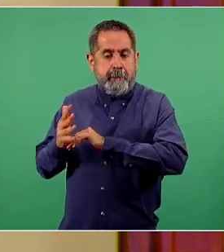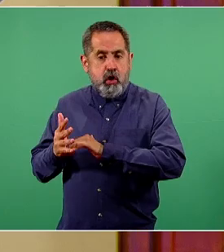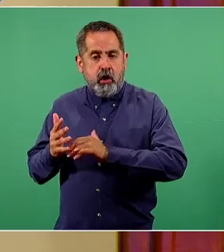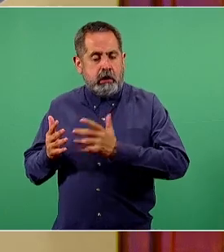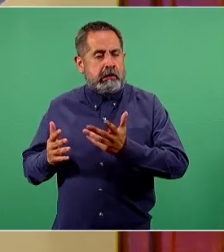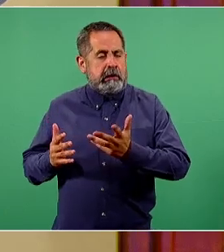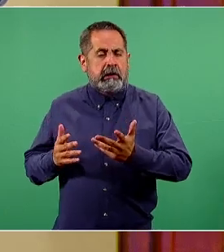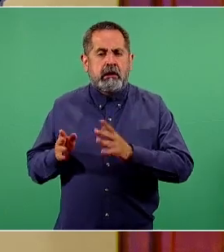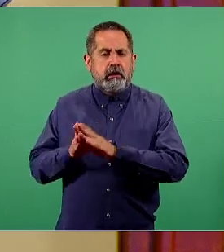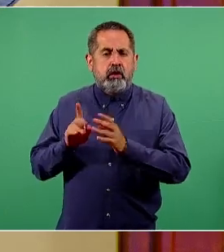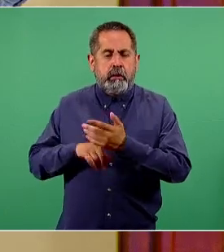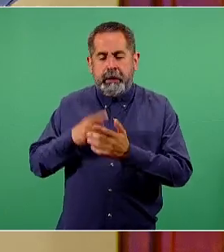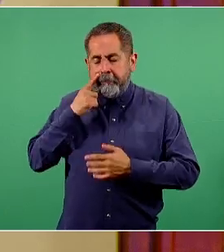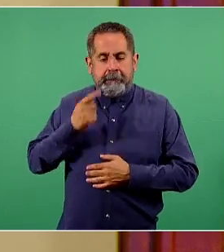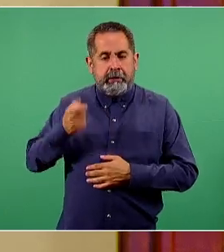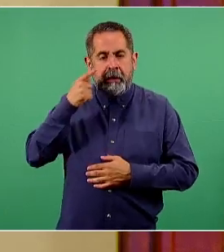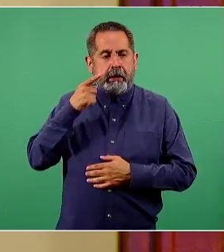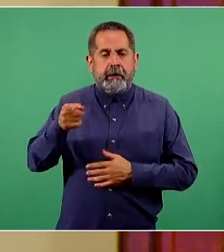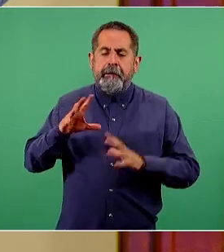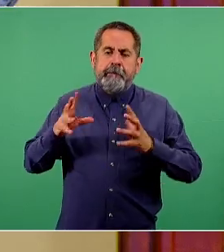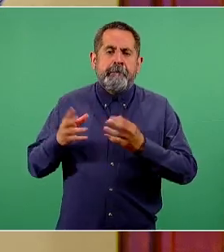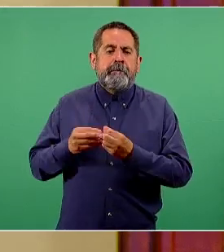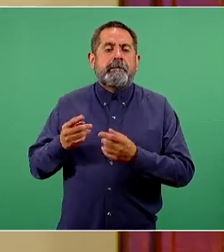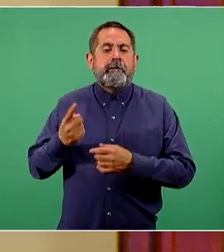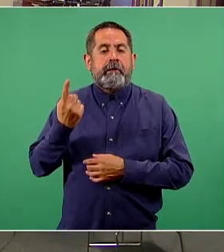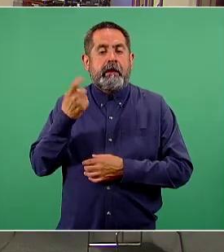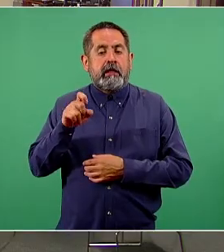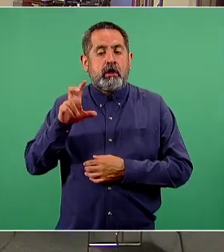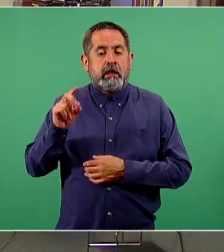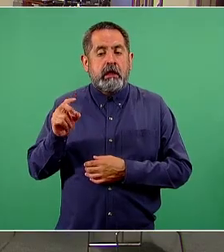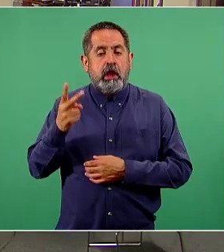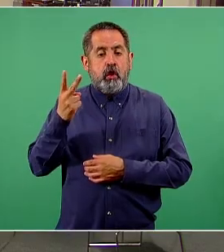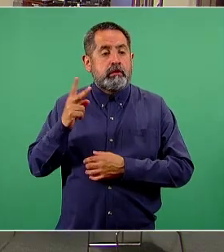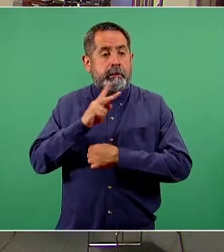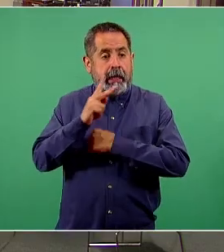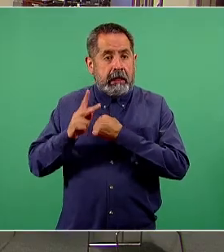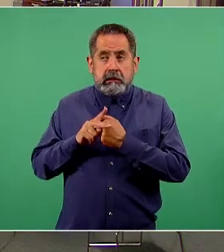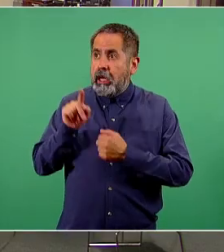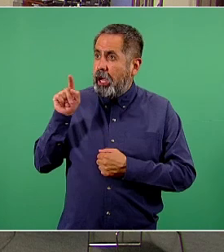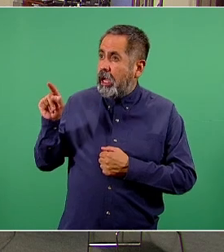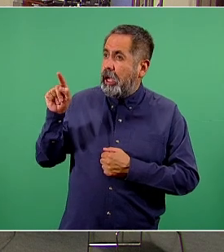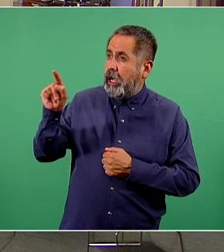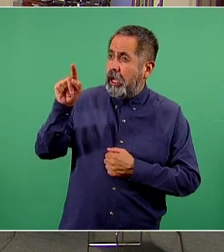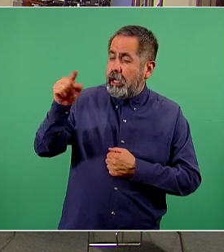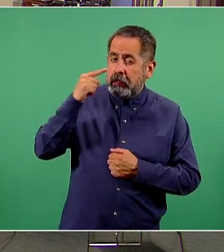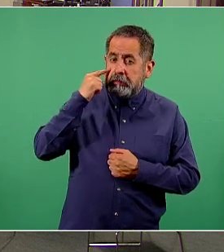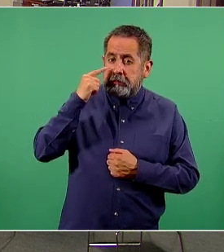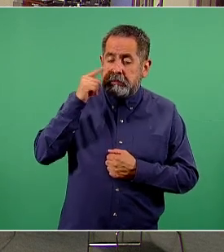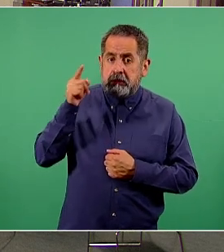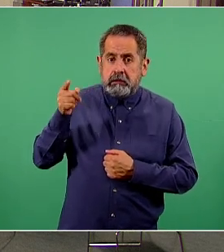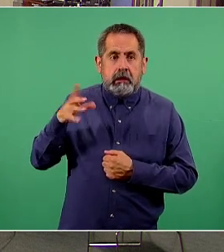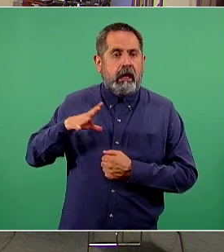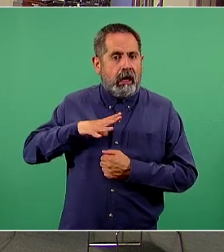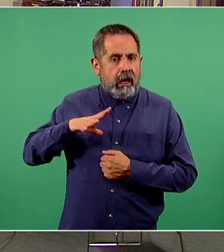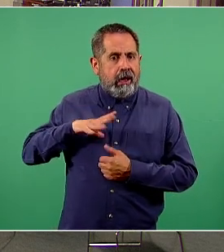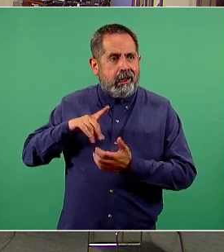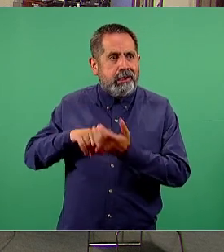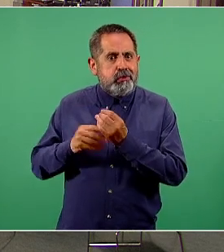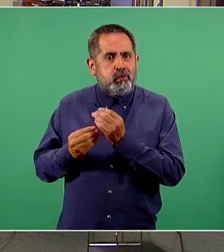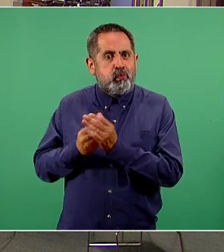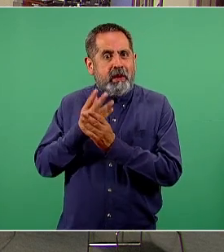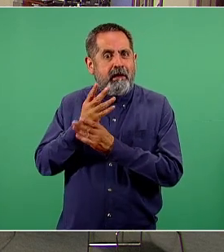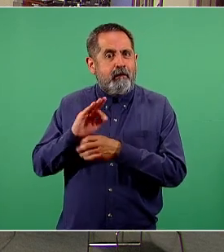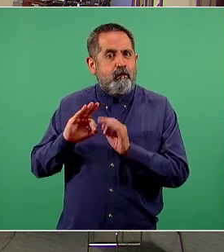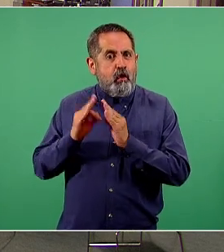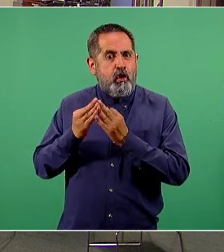para la primera variante ya son 132 los países que en su momento la han identificado. En el caso